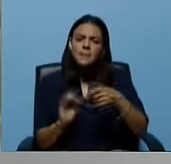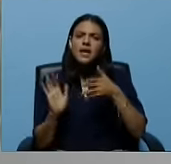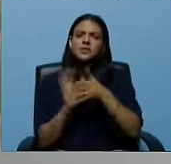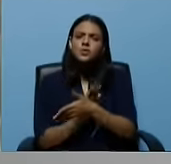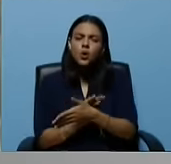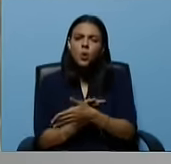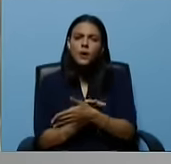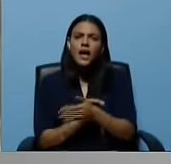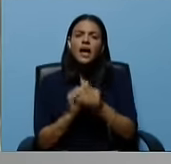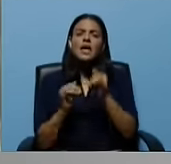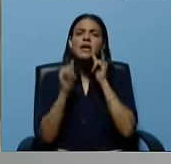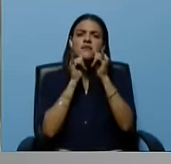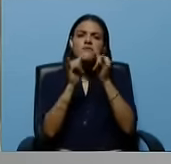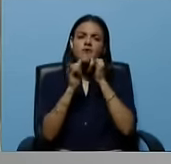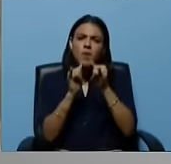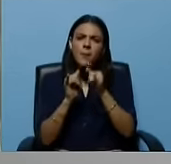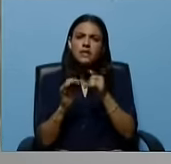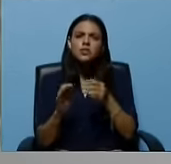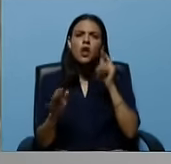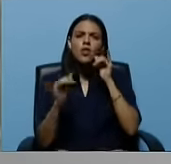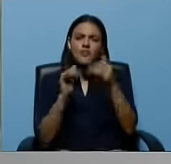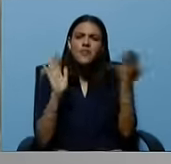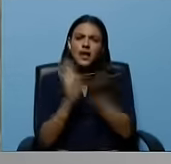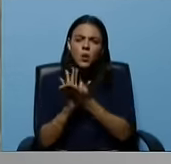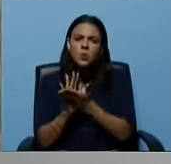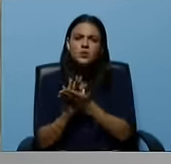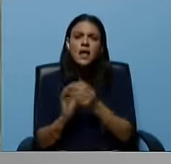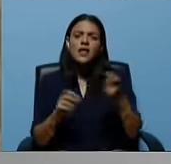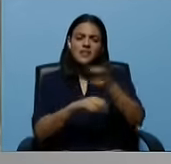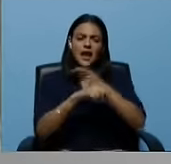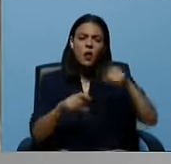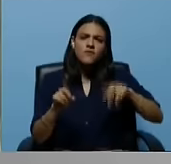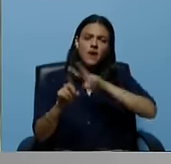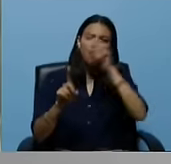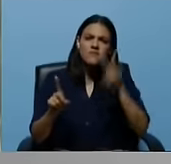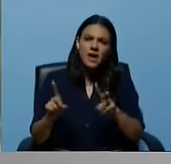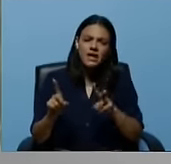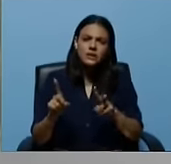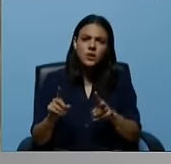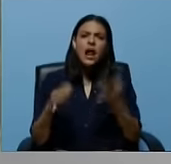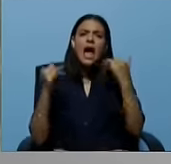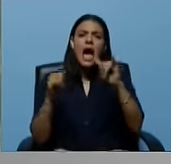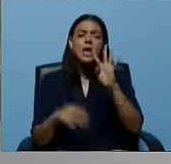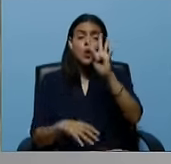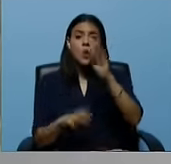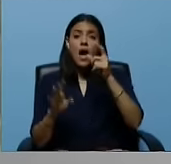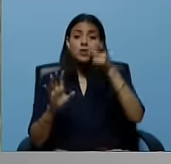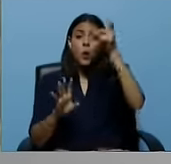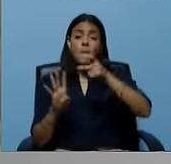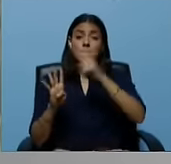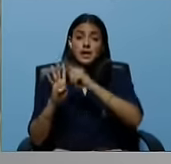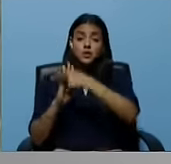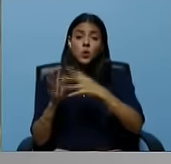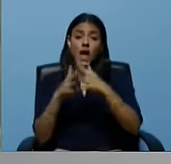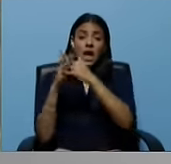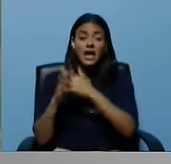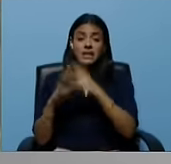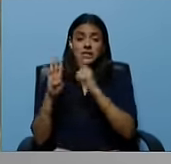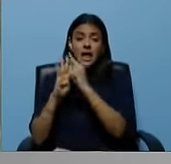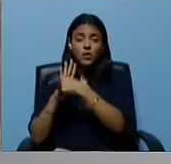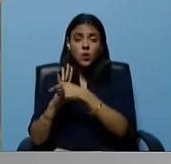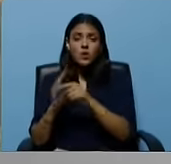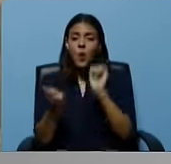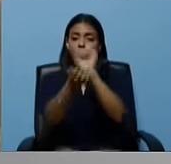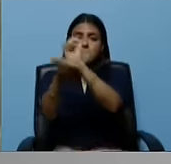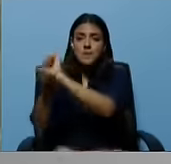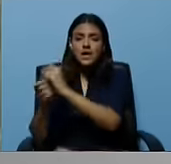operación denunciada en días recientes por el gobierno venezolano. Hay cuatro ciudadanos norteamericanos, estadounidenses,